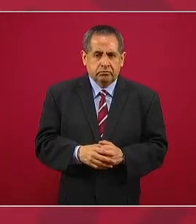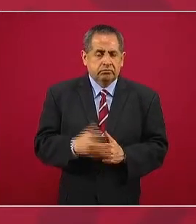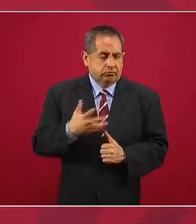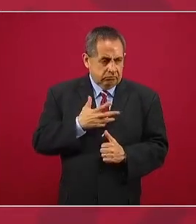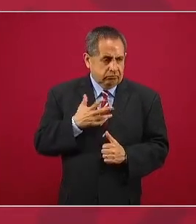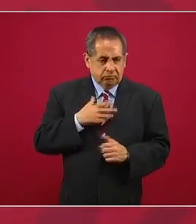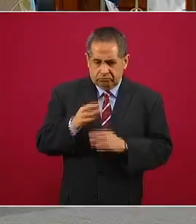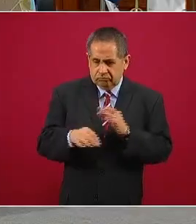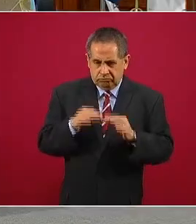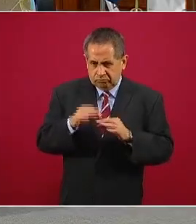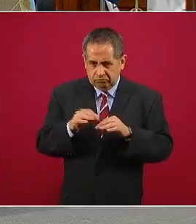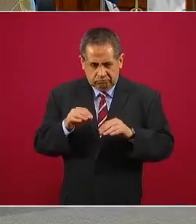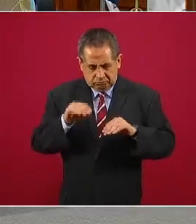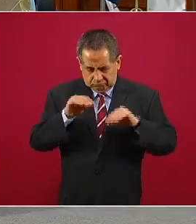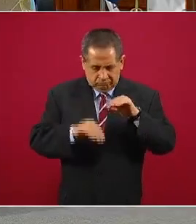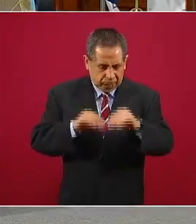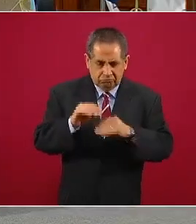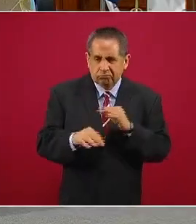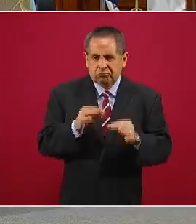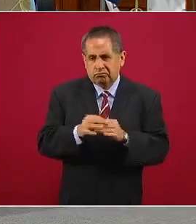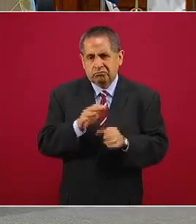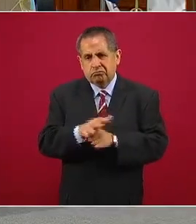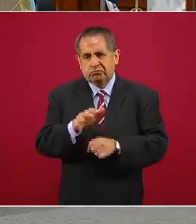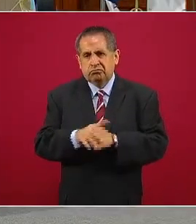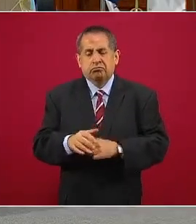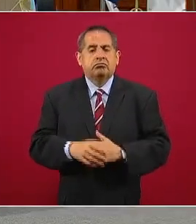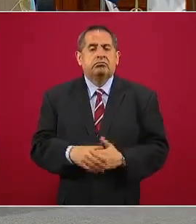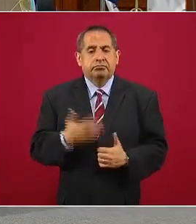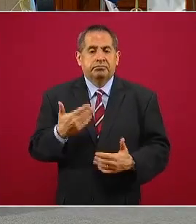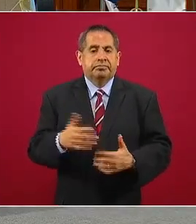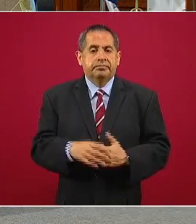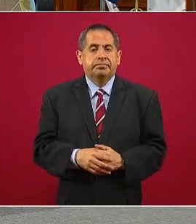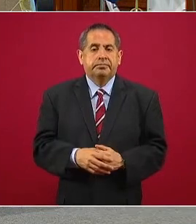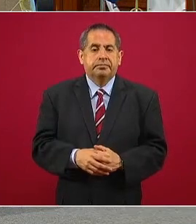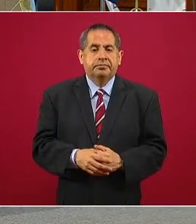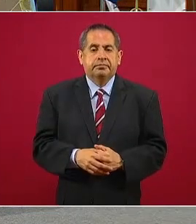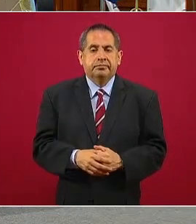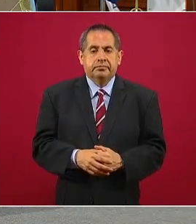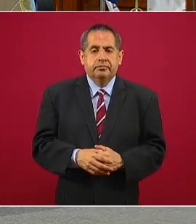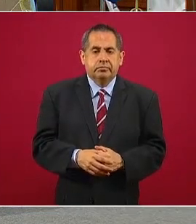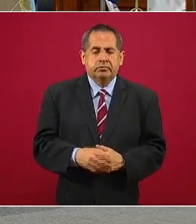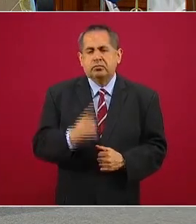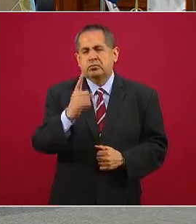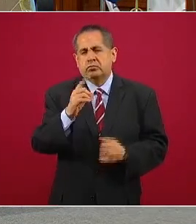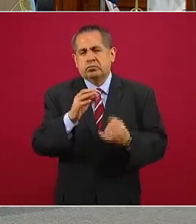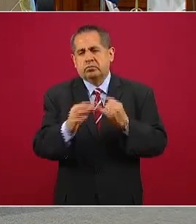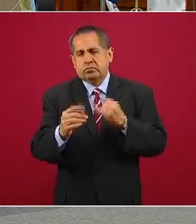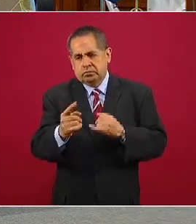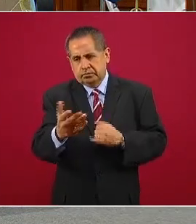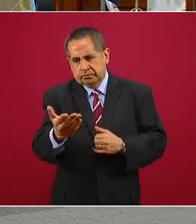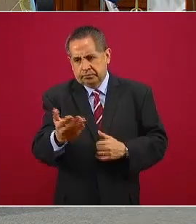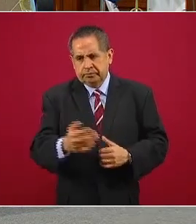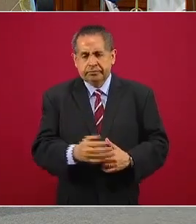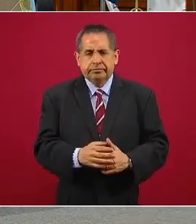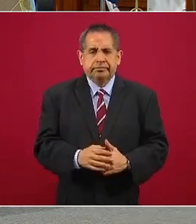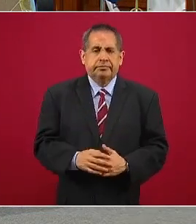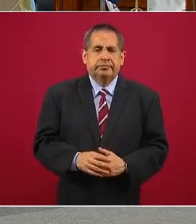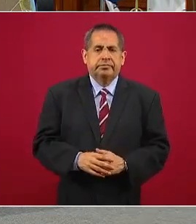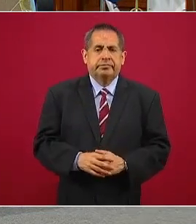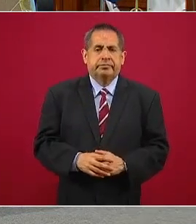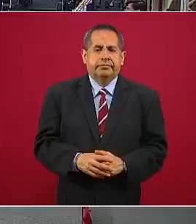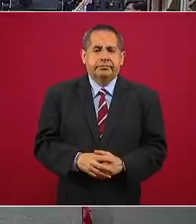tenemos estos equipos. Muy bien, una más, a ver, bueno.